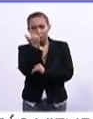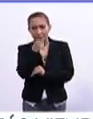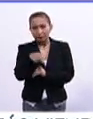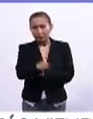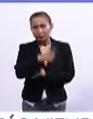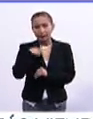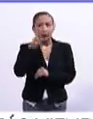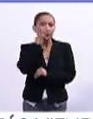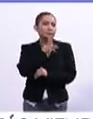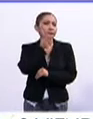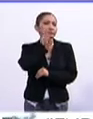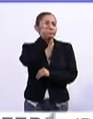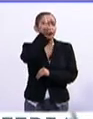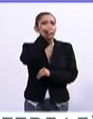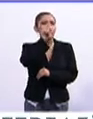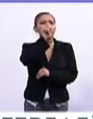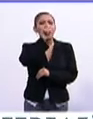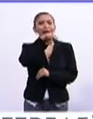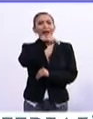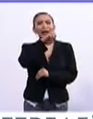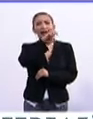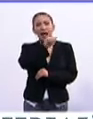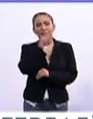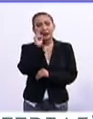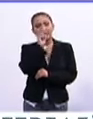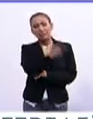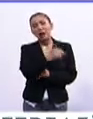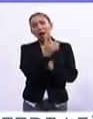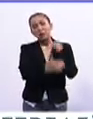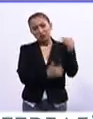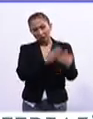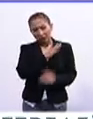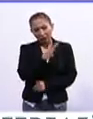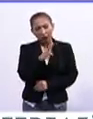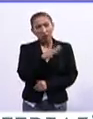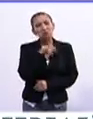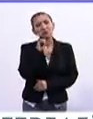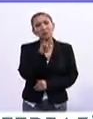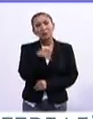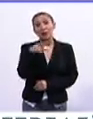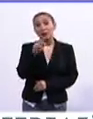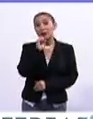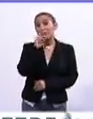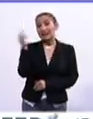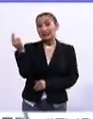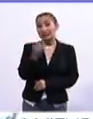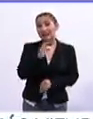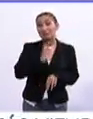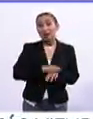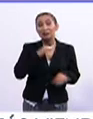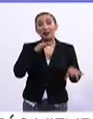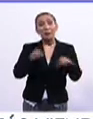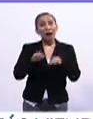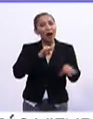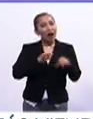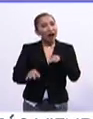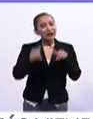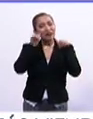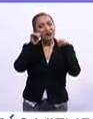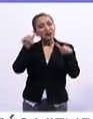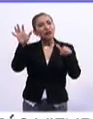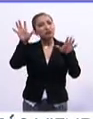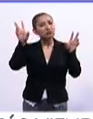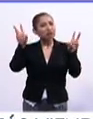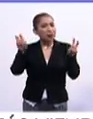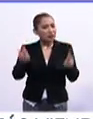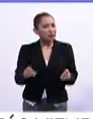De acuerdo con la prueba Planea, si bien se han registrado avances importantes, también es necesario seguir trabajando en áreas y en